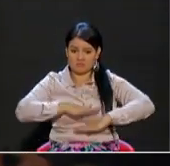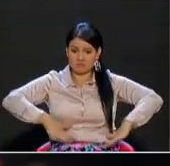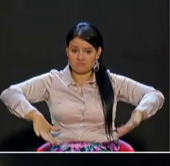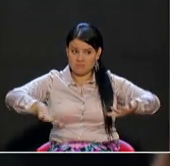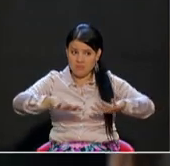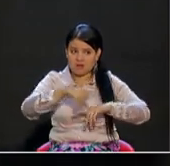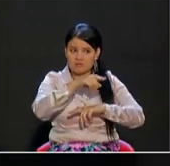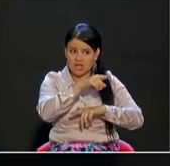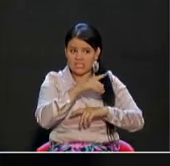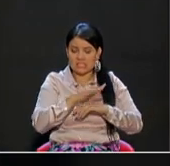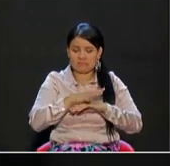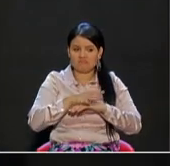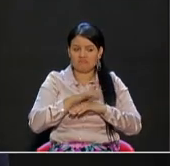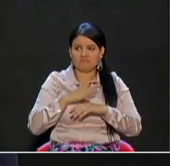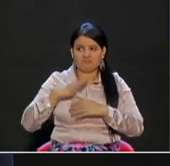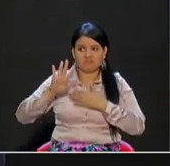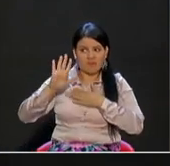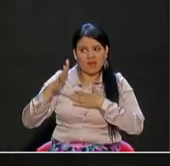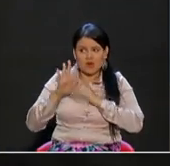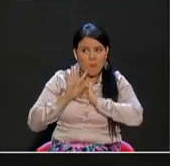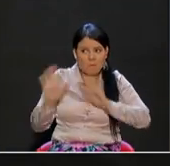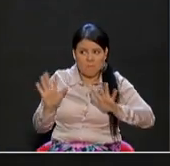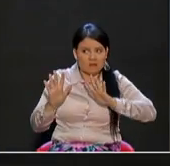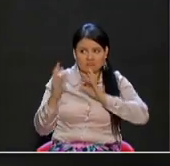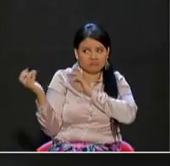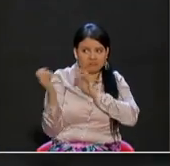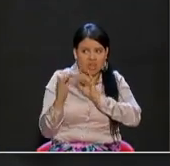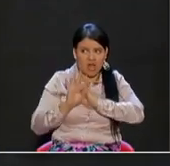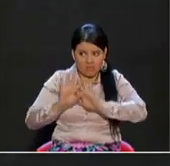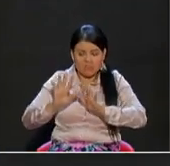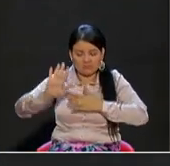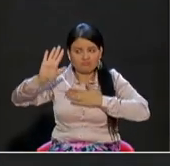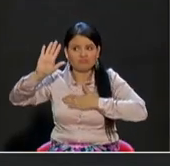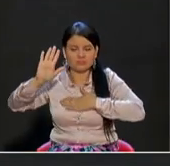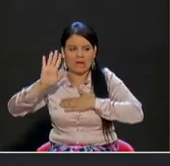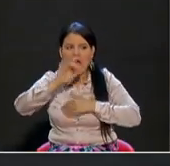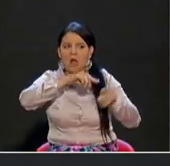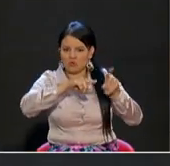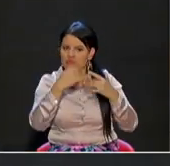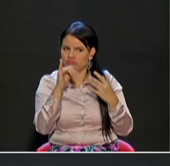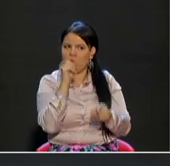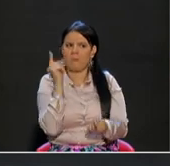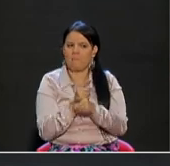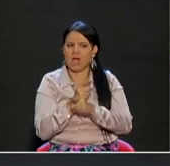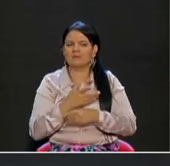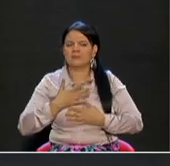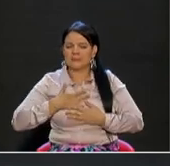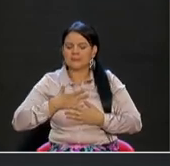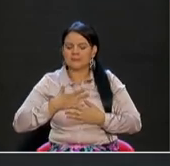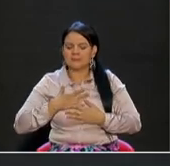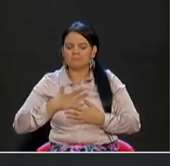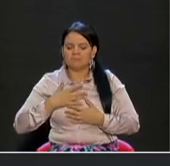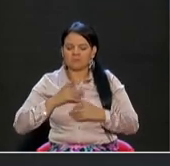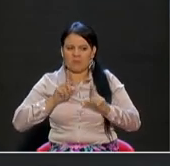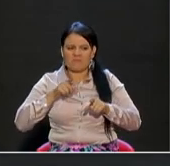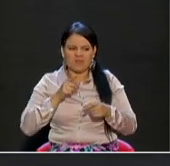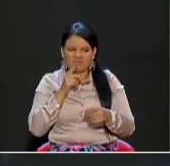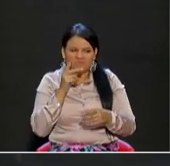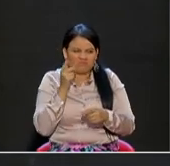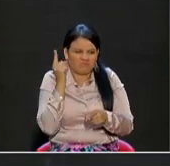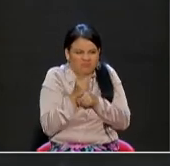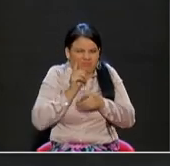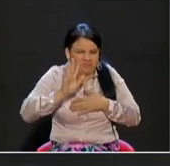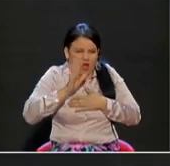nosotros tenemos que cumplir acordé palavea ya hablaba hace poco con un funcionario de un organismo internacional y me decía que al